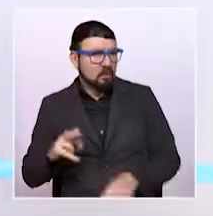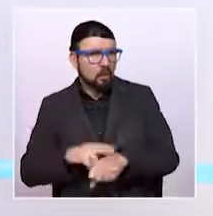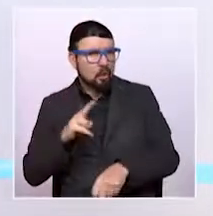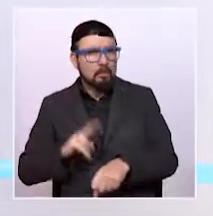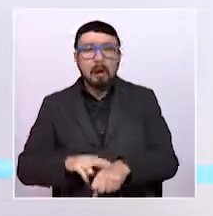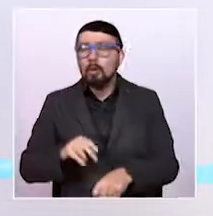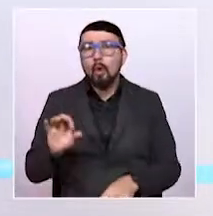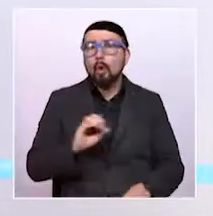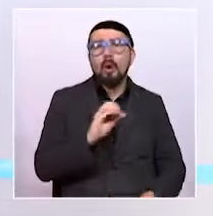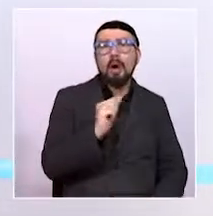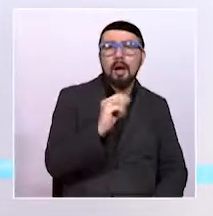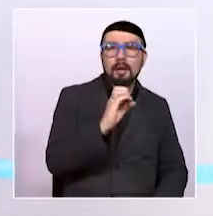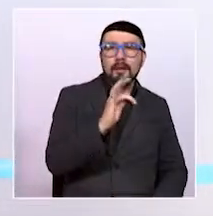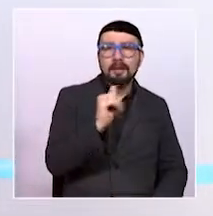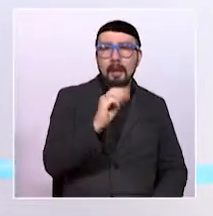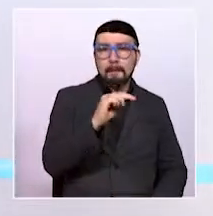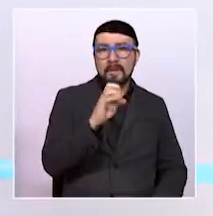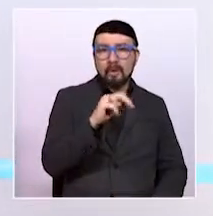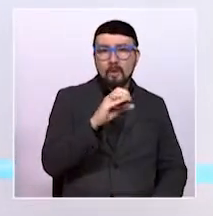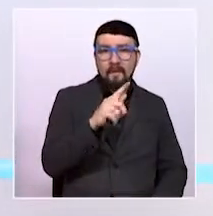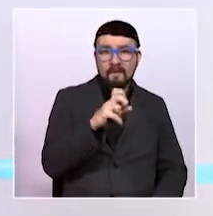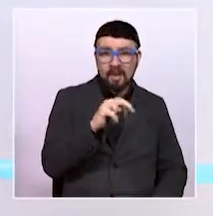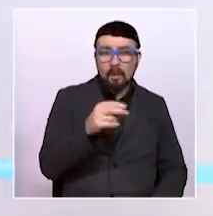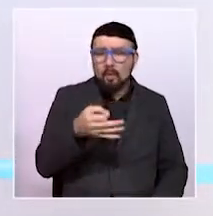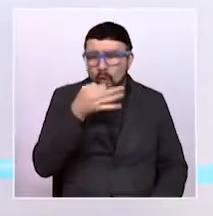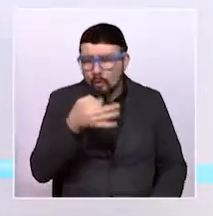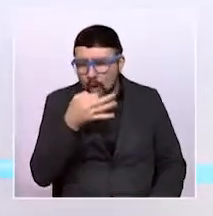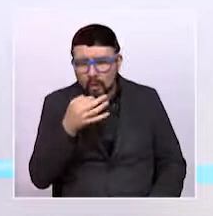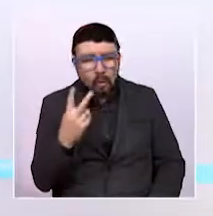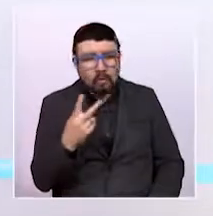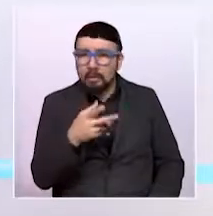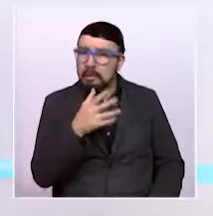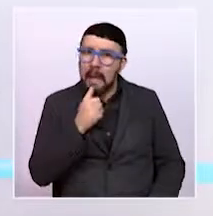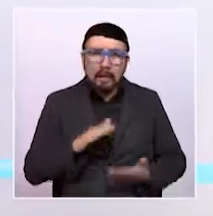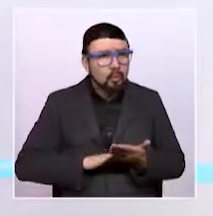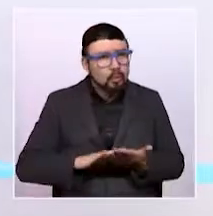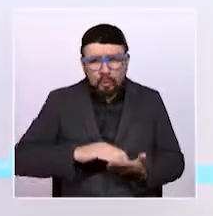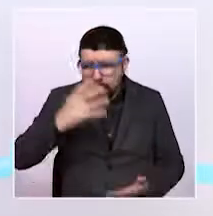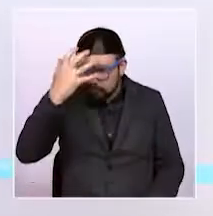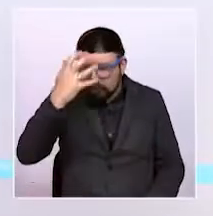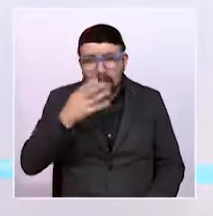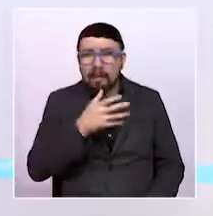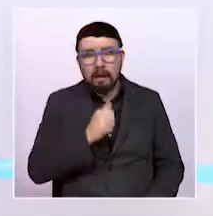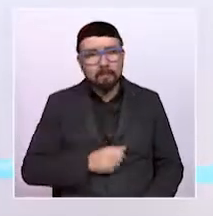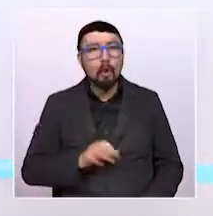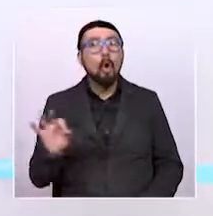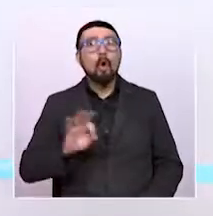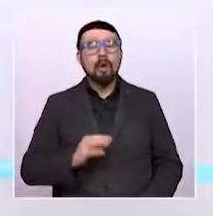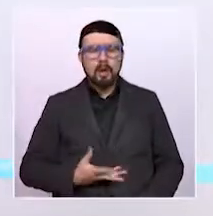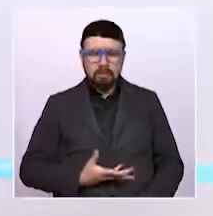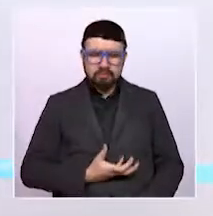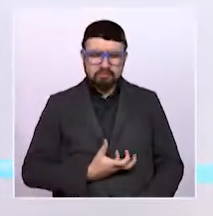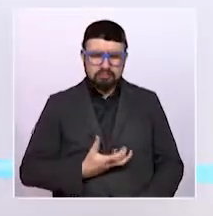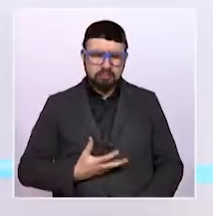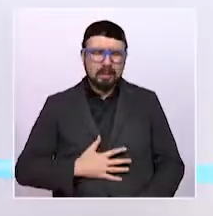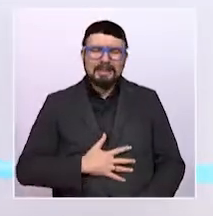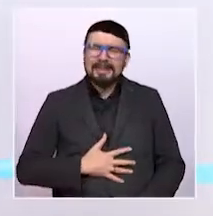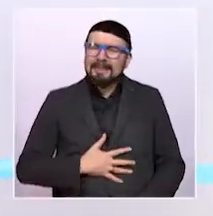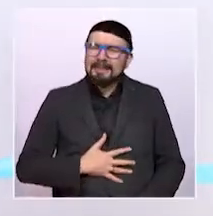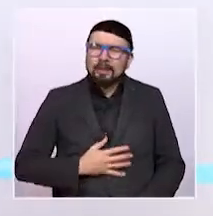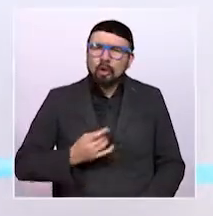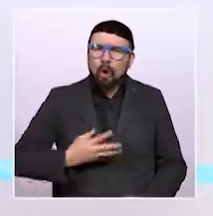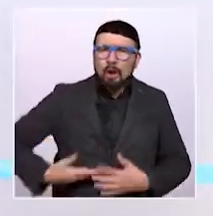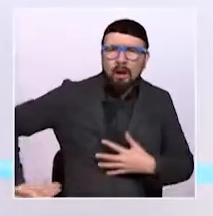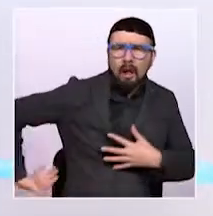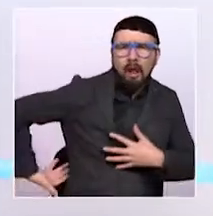acetaminofén y no mejor a la paciente que le da un dolor en la boca del estómago severo que le pasa a la espalda con